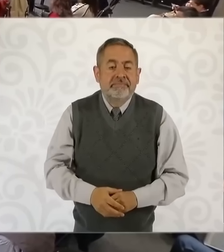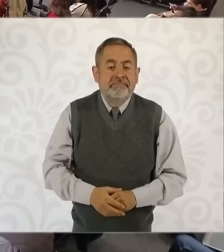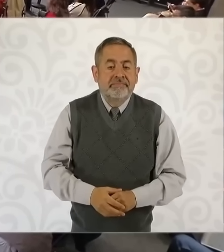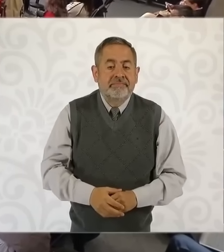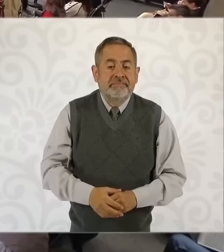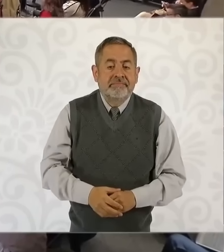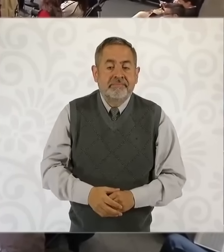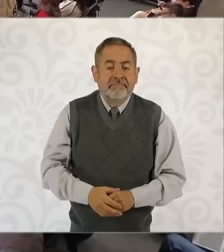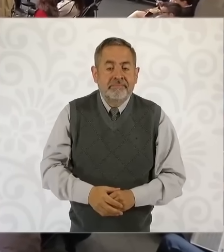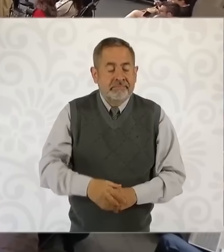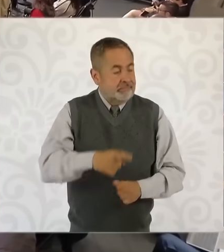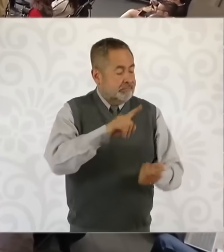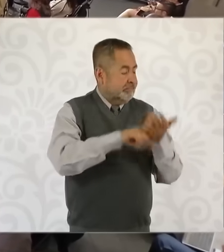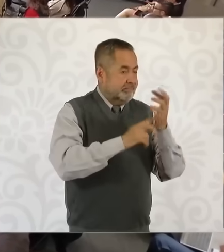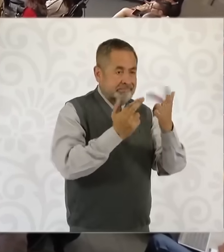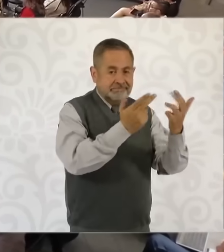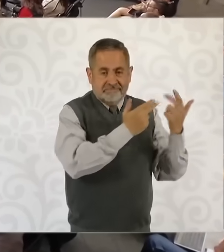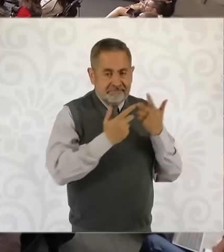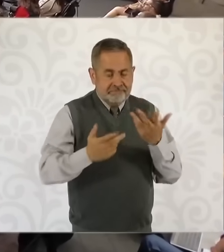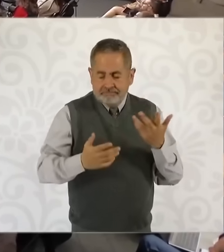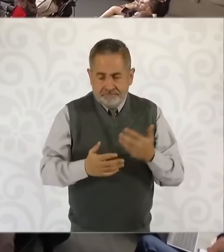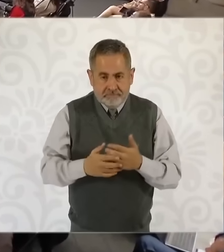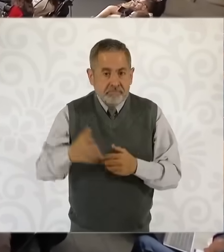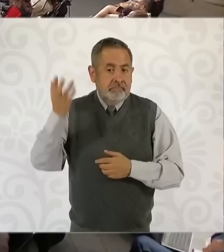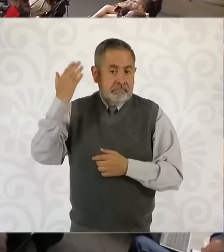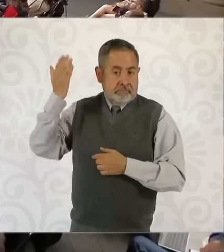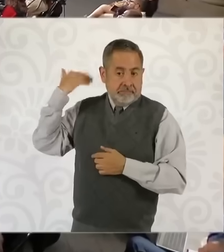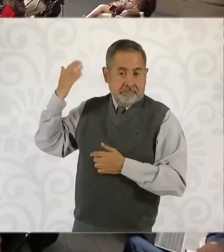de la que están impactando era así,